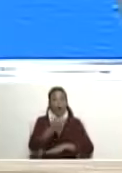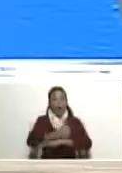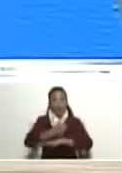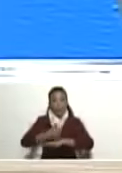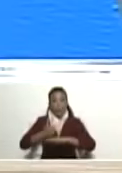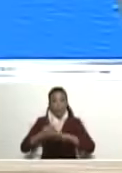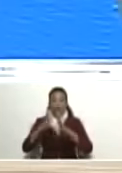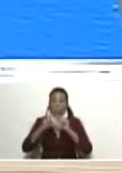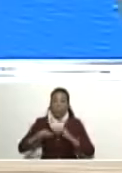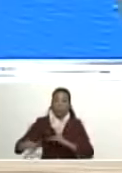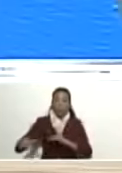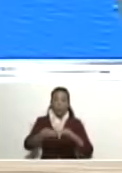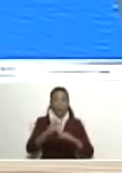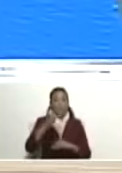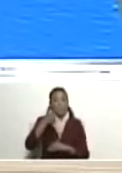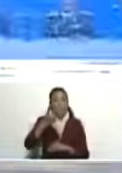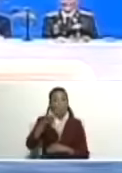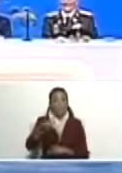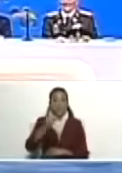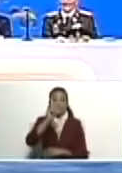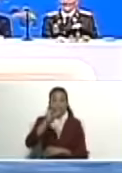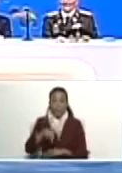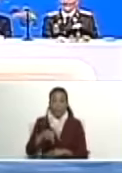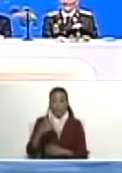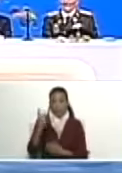autoridades civiles y políticas,